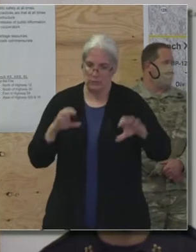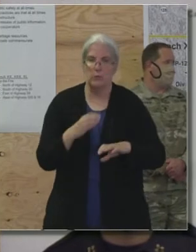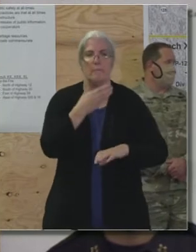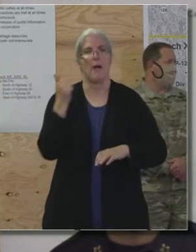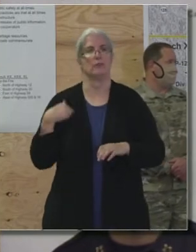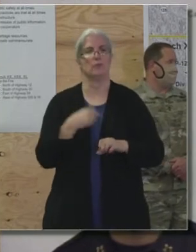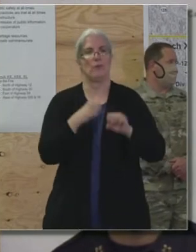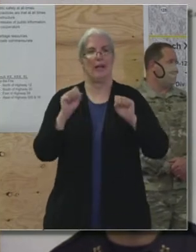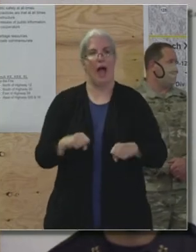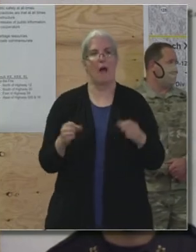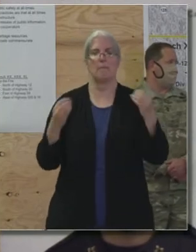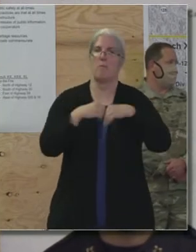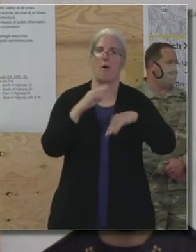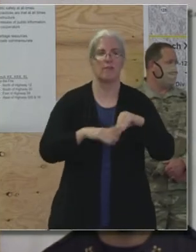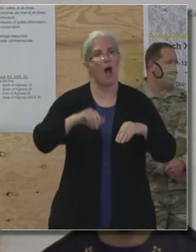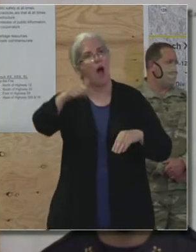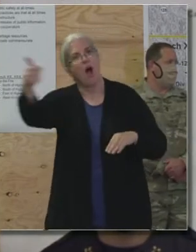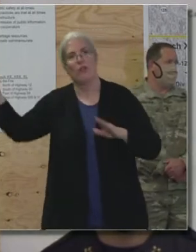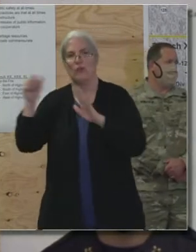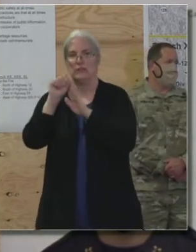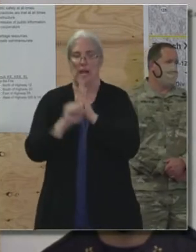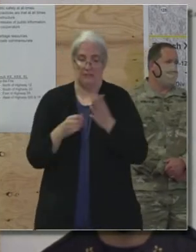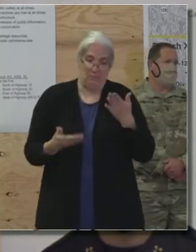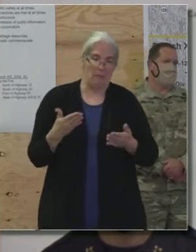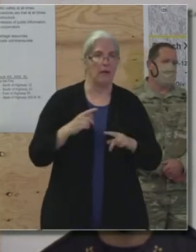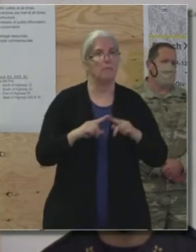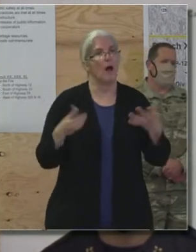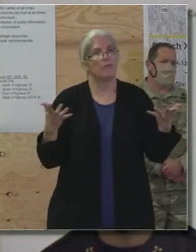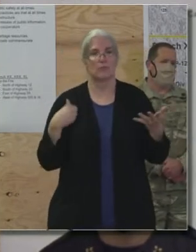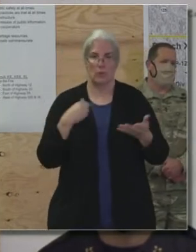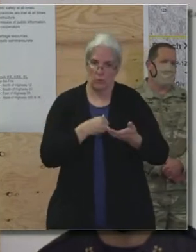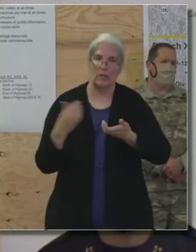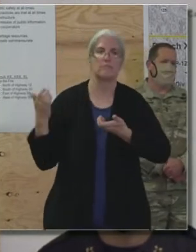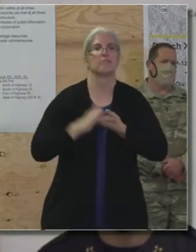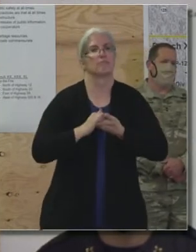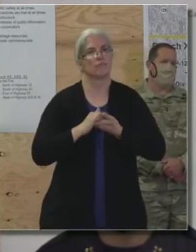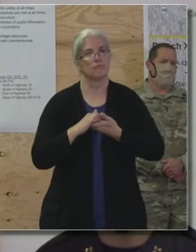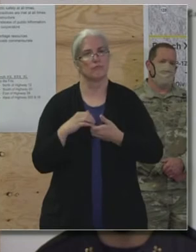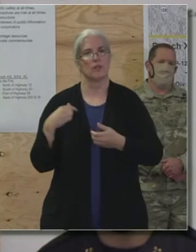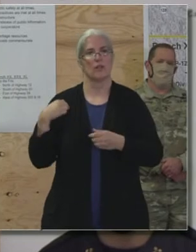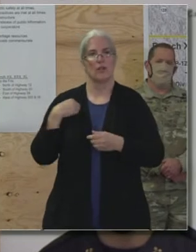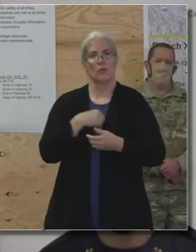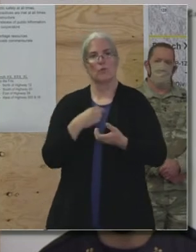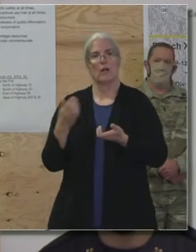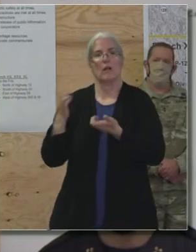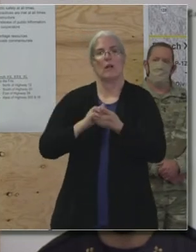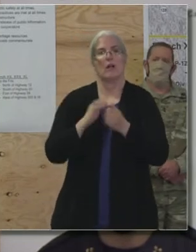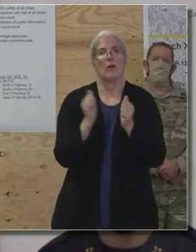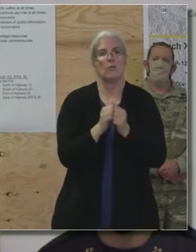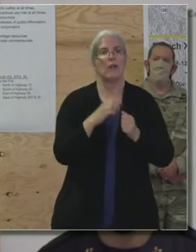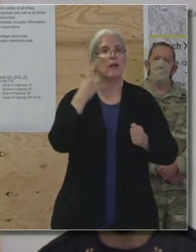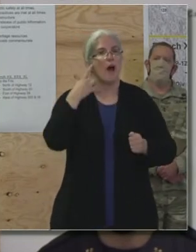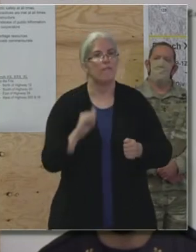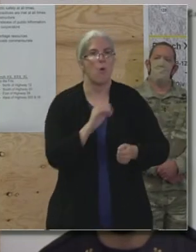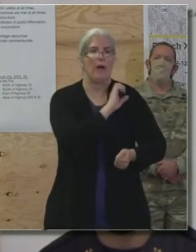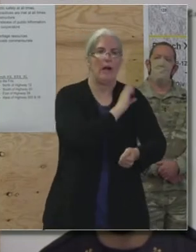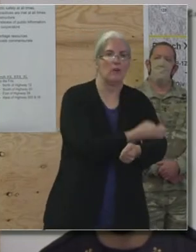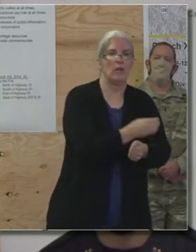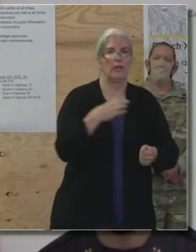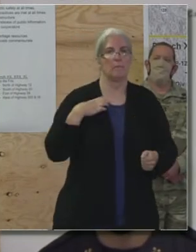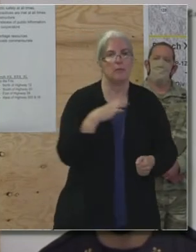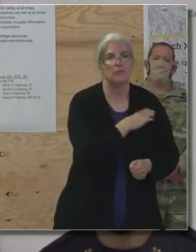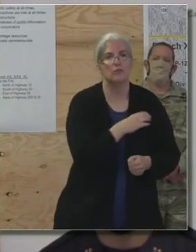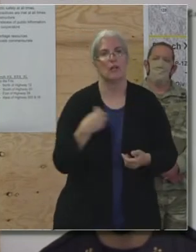anticipando los haciendo investigaciones al fondo con la comisión de energía de california chau a eso el operador de sistemas individual